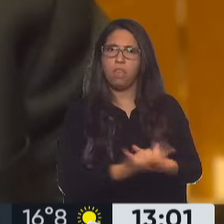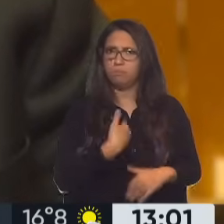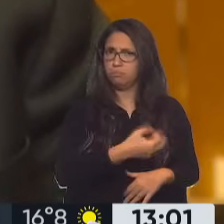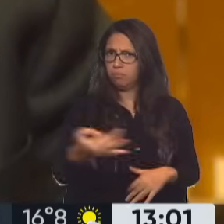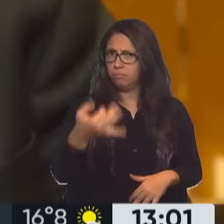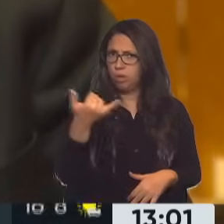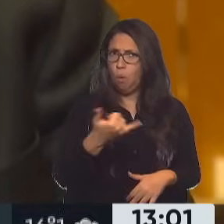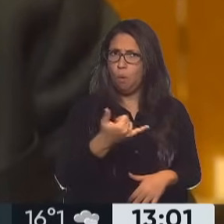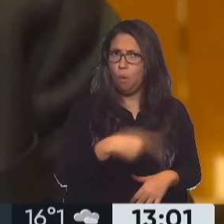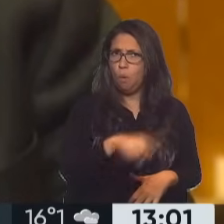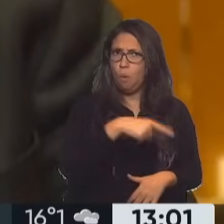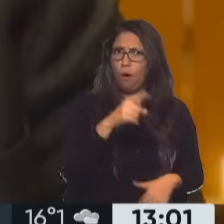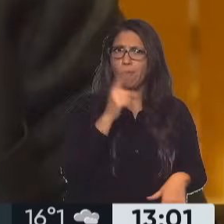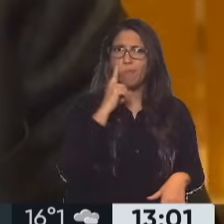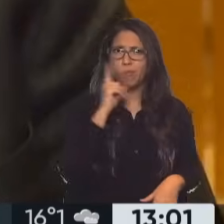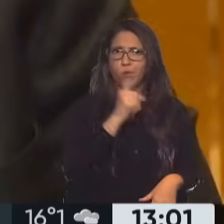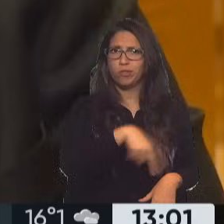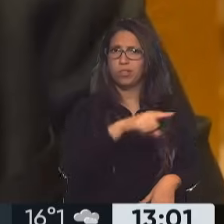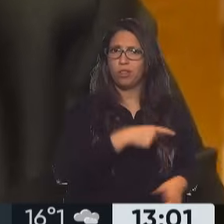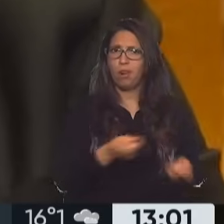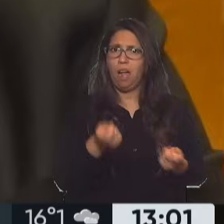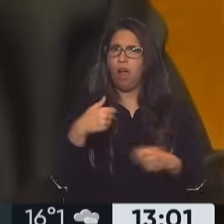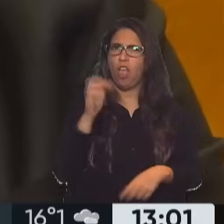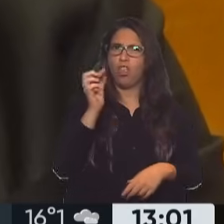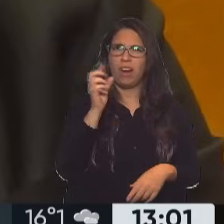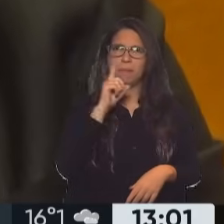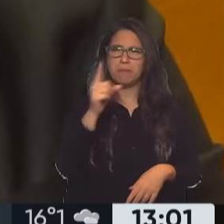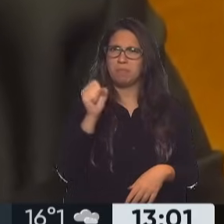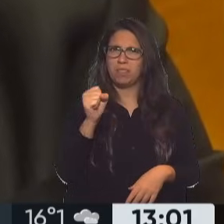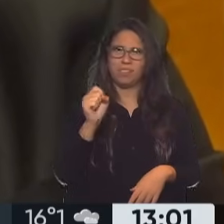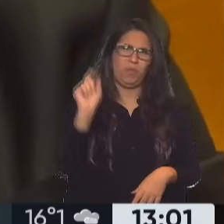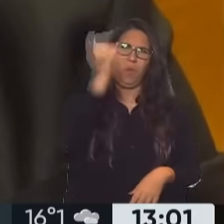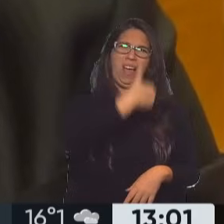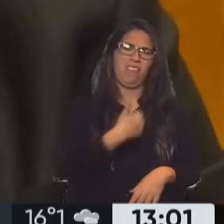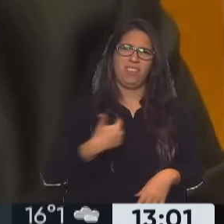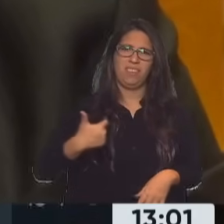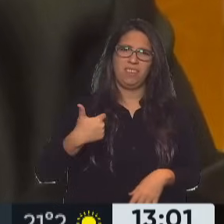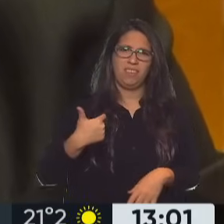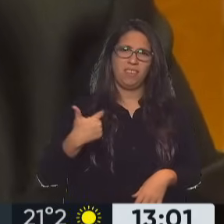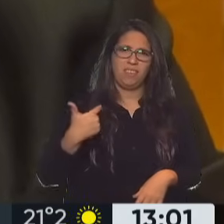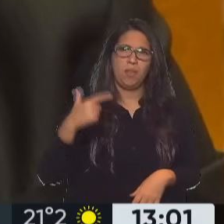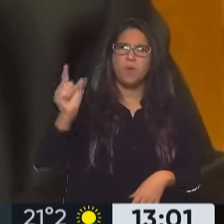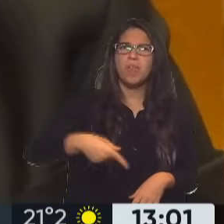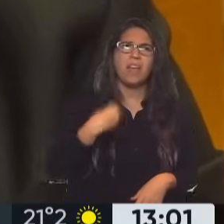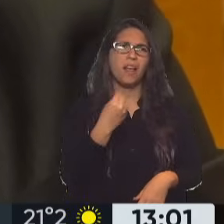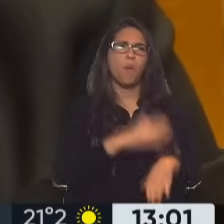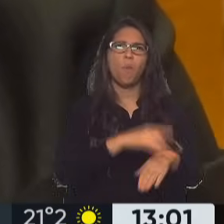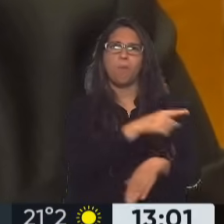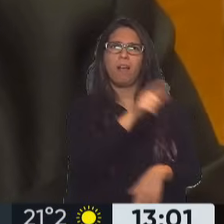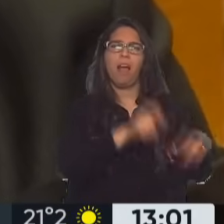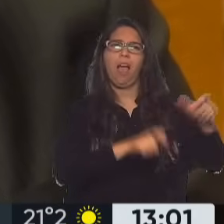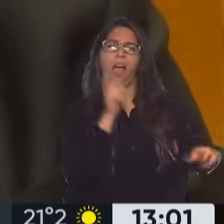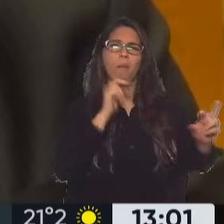cosa por otra, que el dólar esté costando 1.000 pesos es un disparate, es solamente producto de especuladores